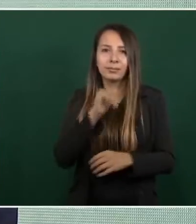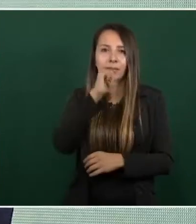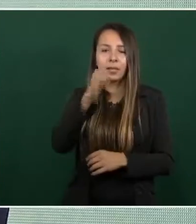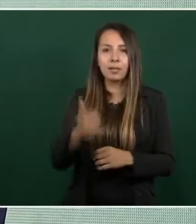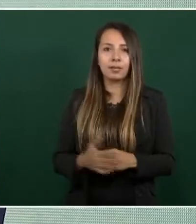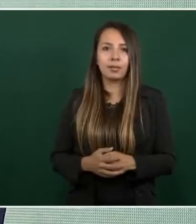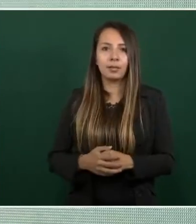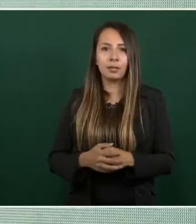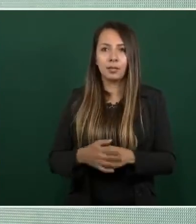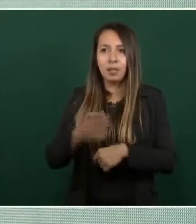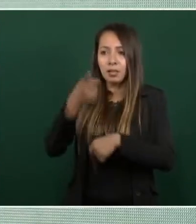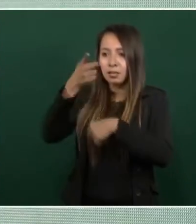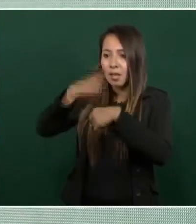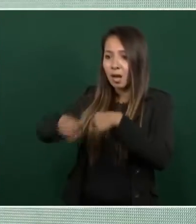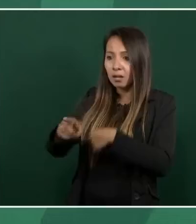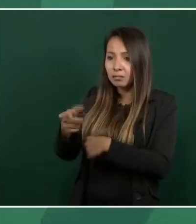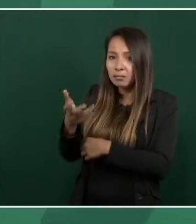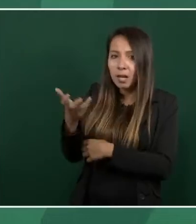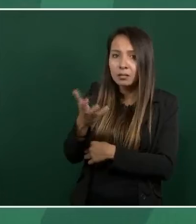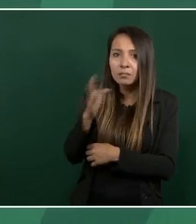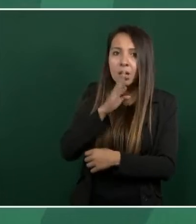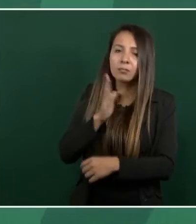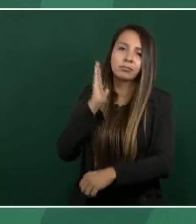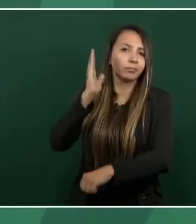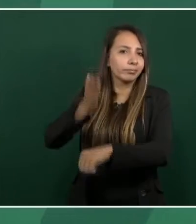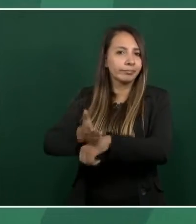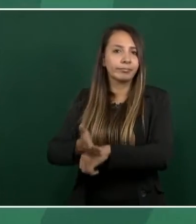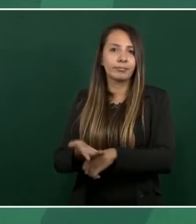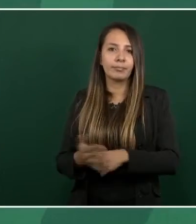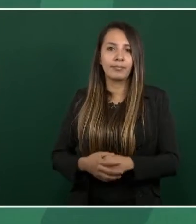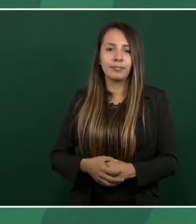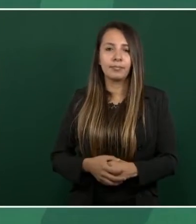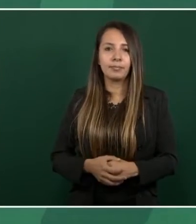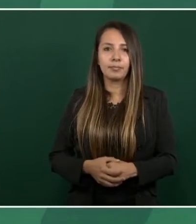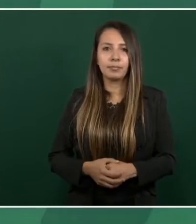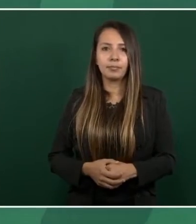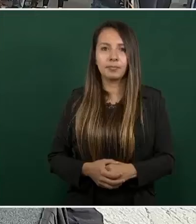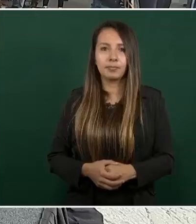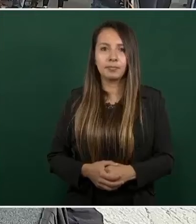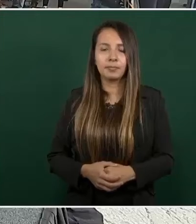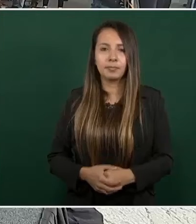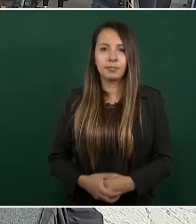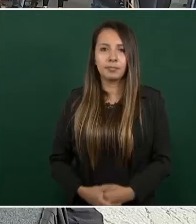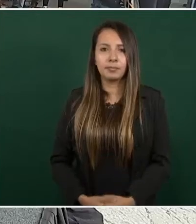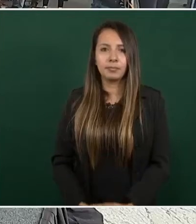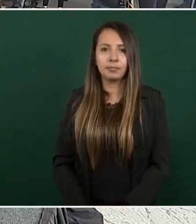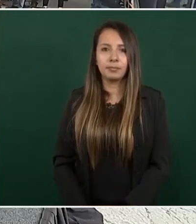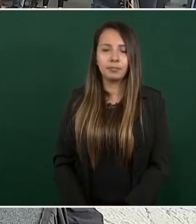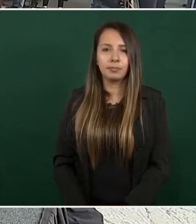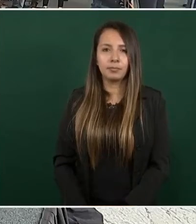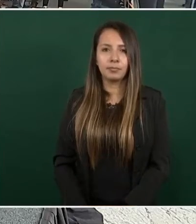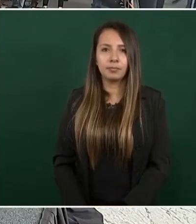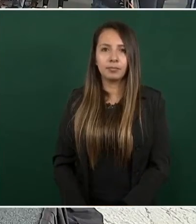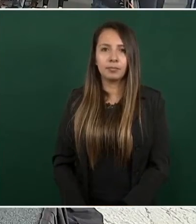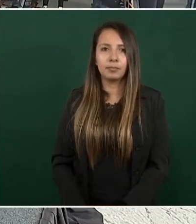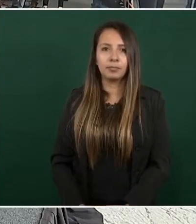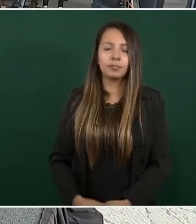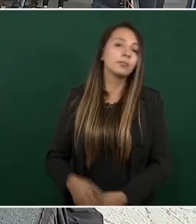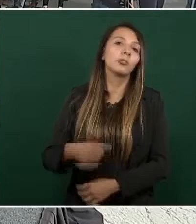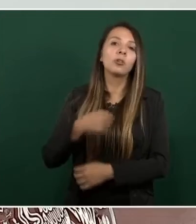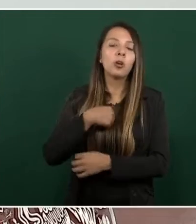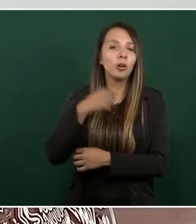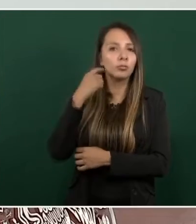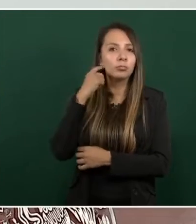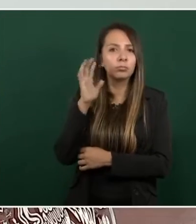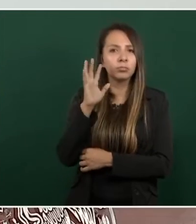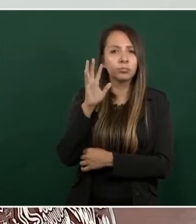El que comete un delito es castigado. ¿Hubo detenidos en Colima, presidente, además de la baja en la Ciudad de México? Tengo entendido que nada más